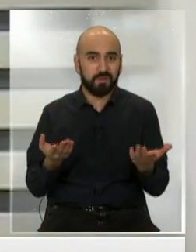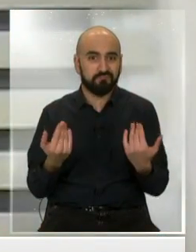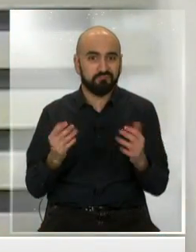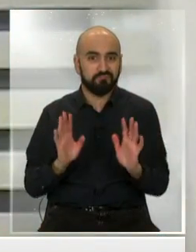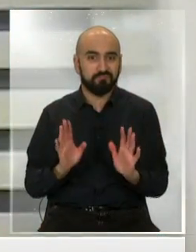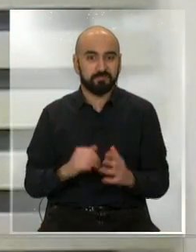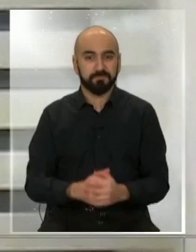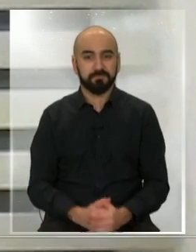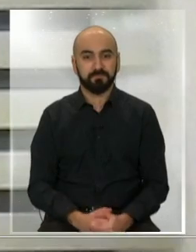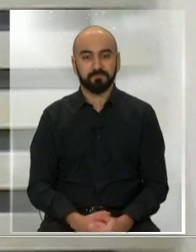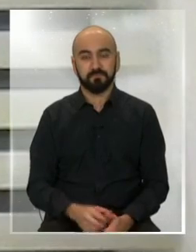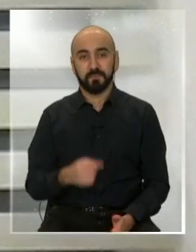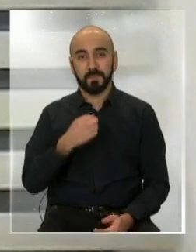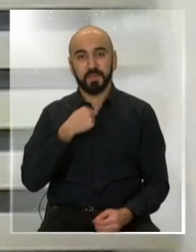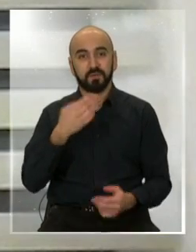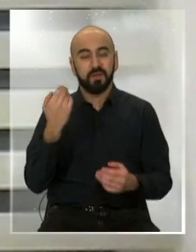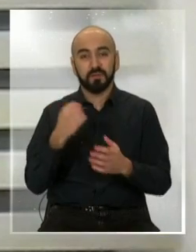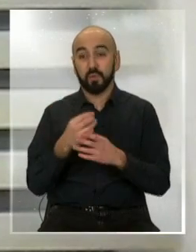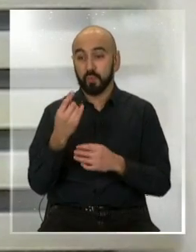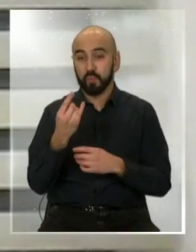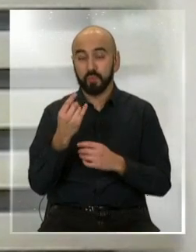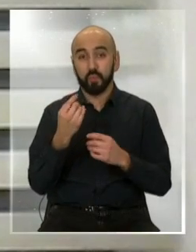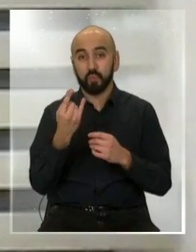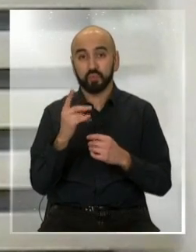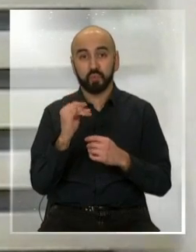El usuario que yo tenía dentro de la página